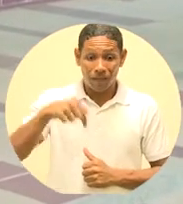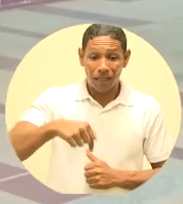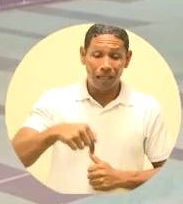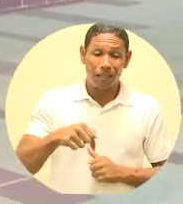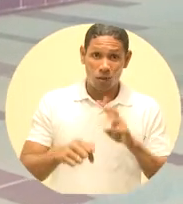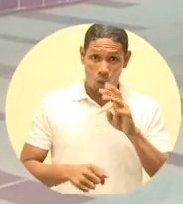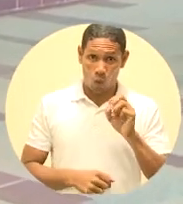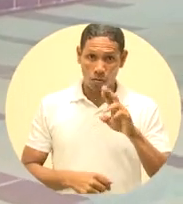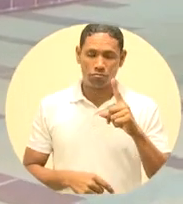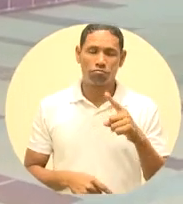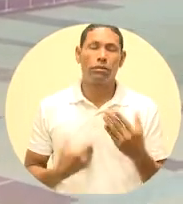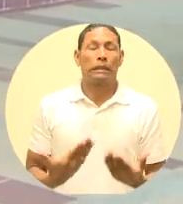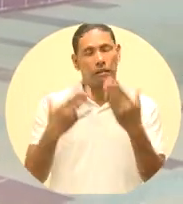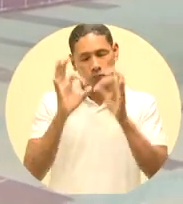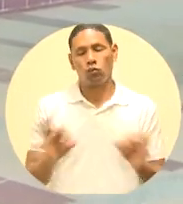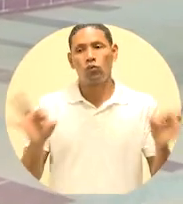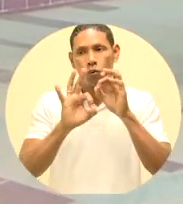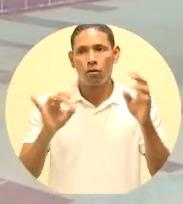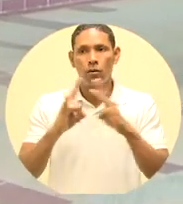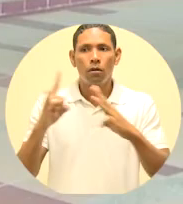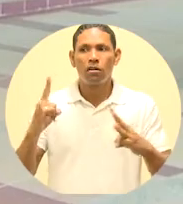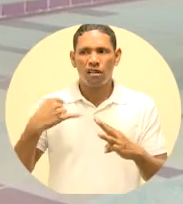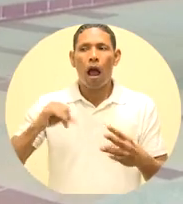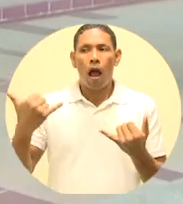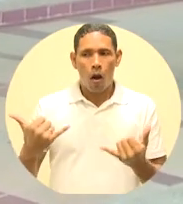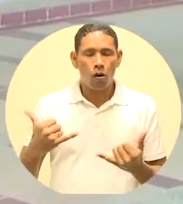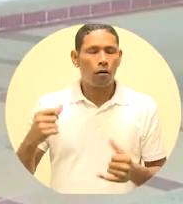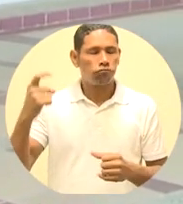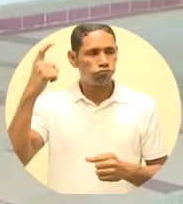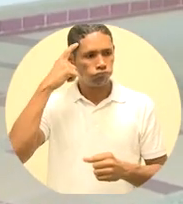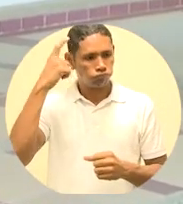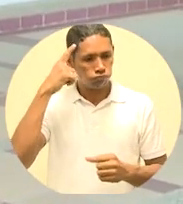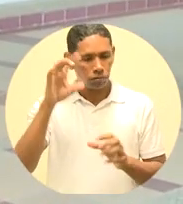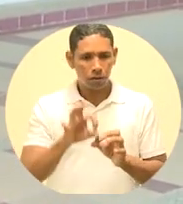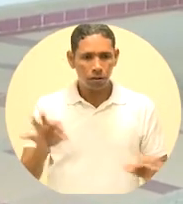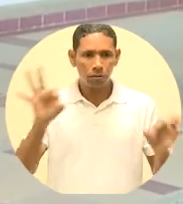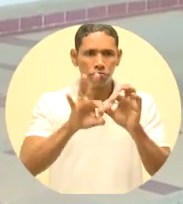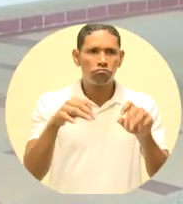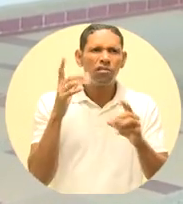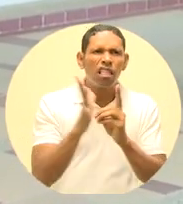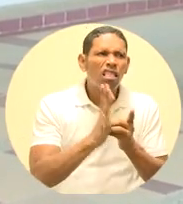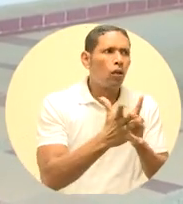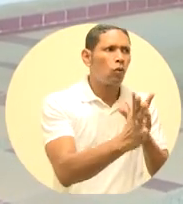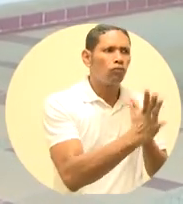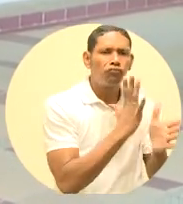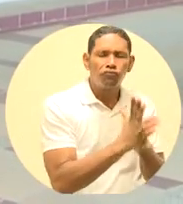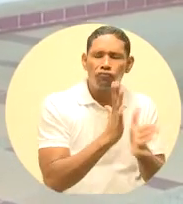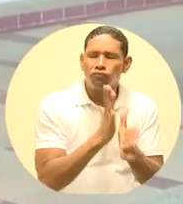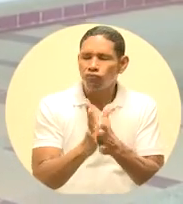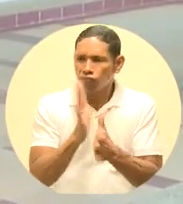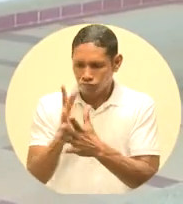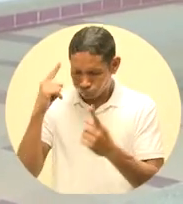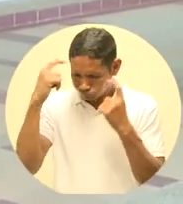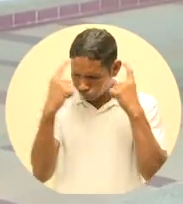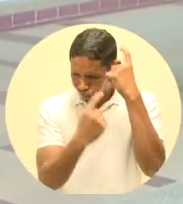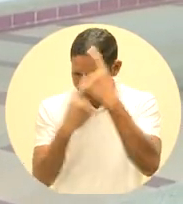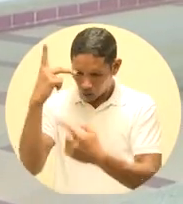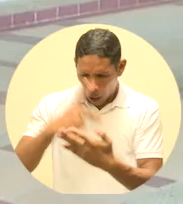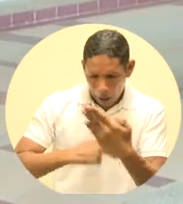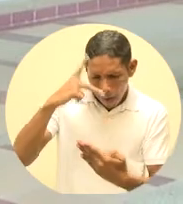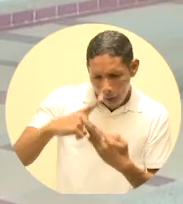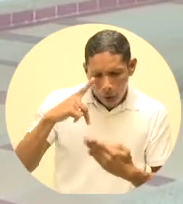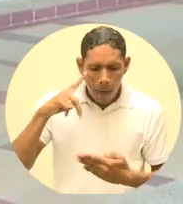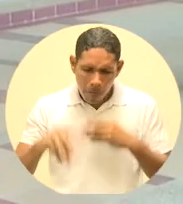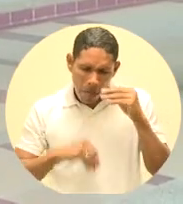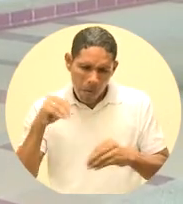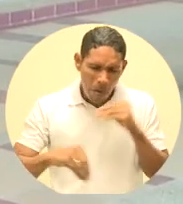sido especialmente productivo y provechoso para la universidad, ya que contamos con diferentes momentos que han servido para la recolección de datos para la justificación y